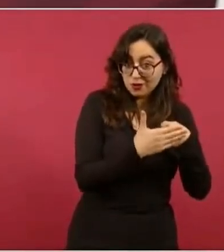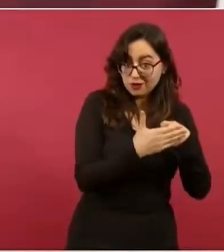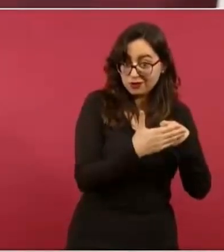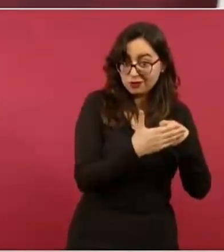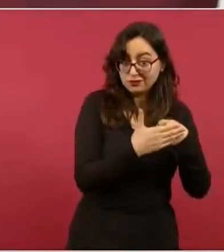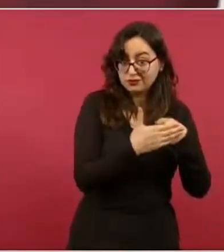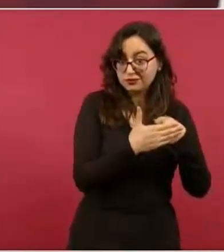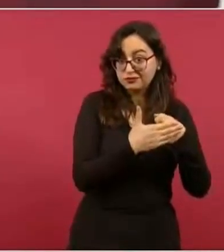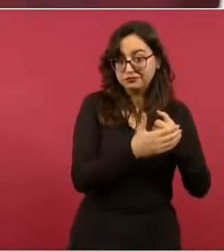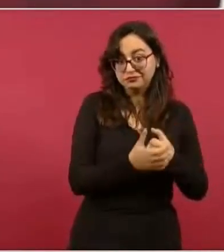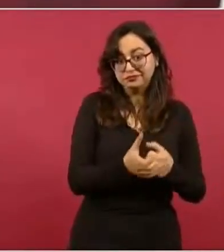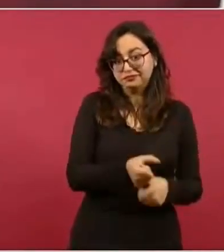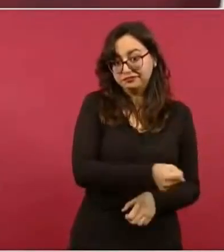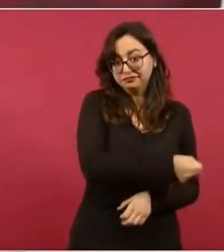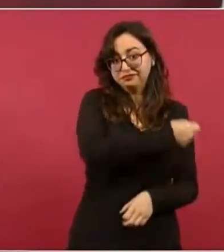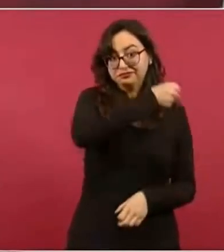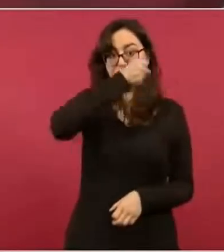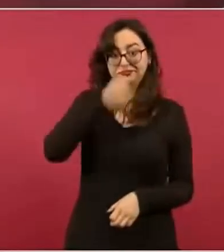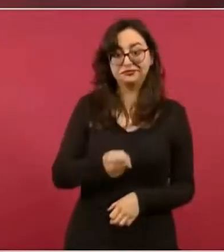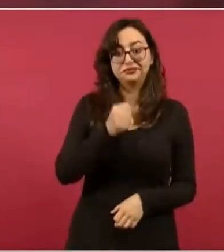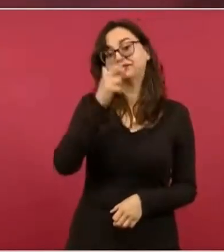Porfirio Díaz